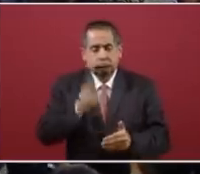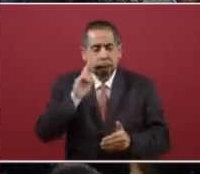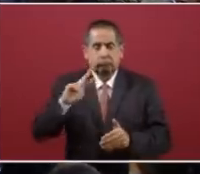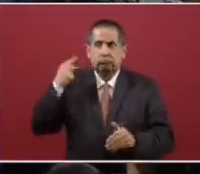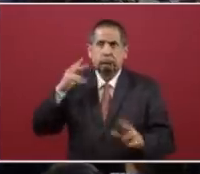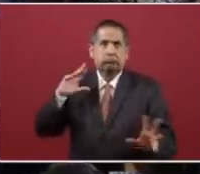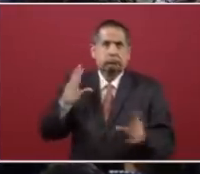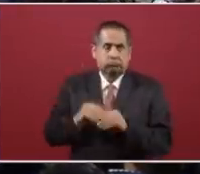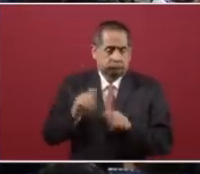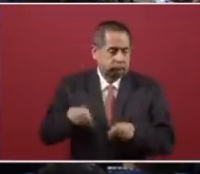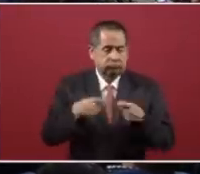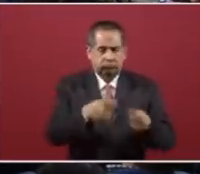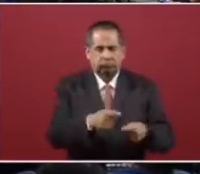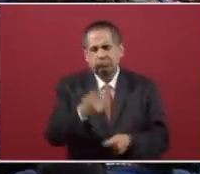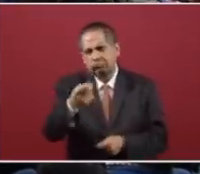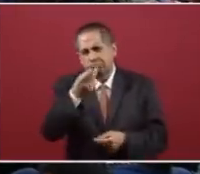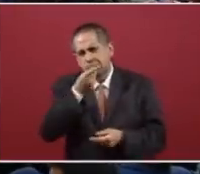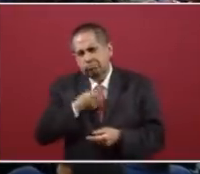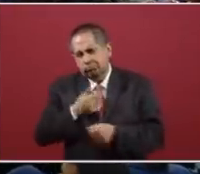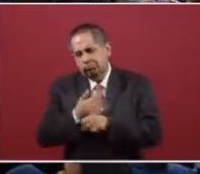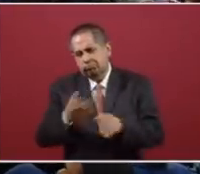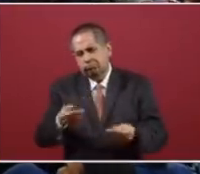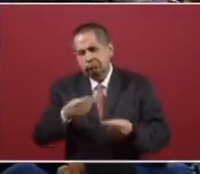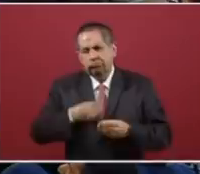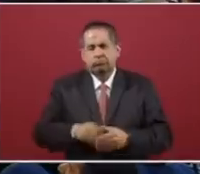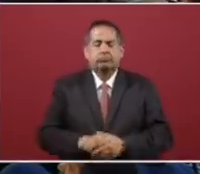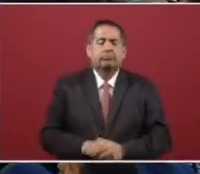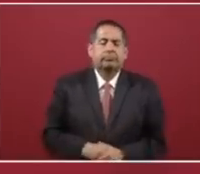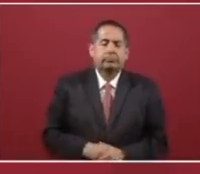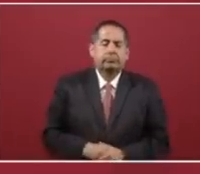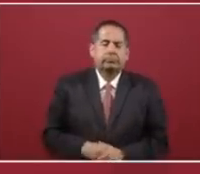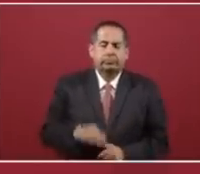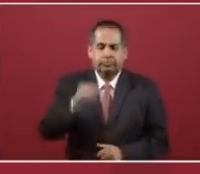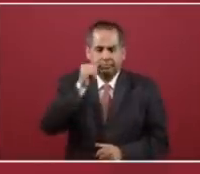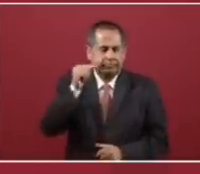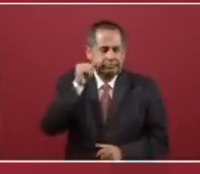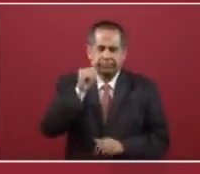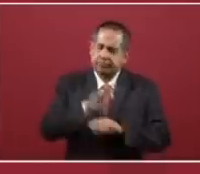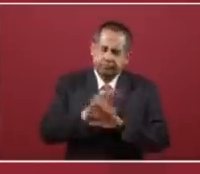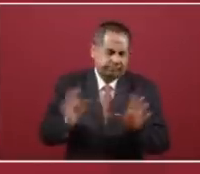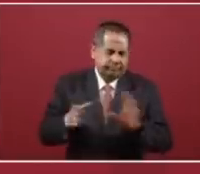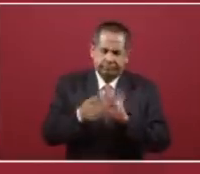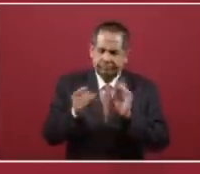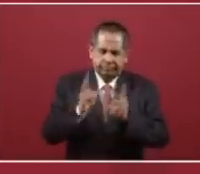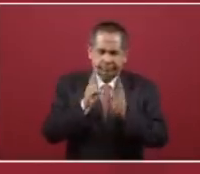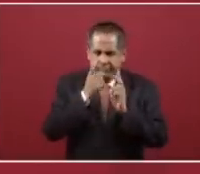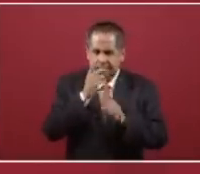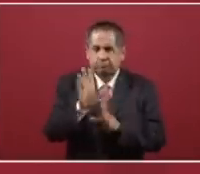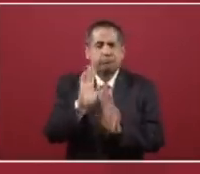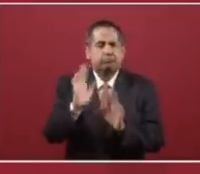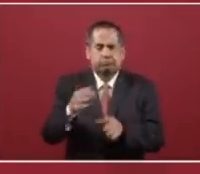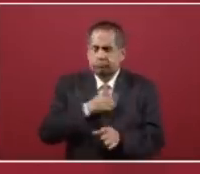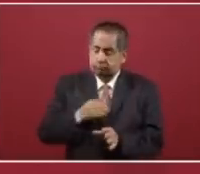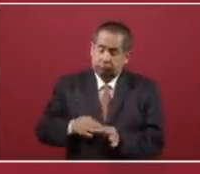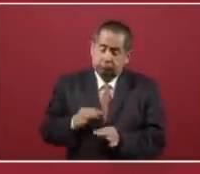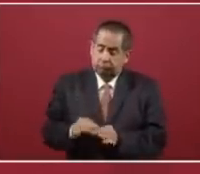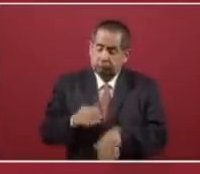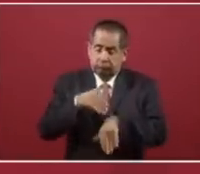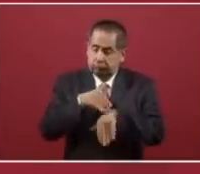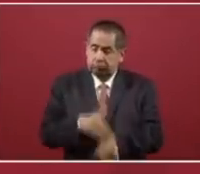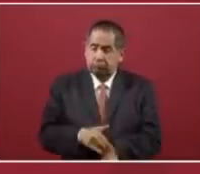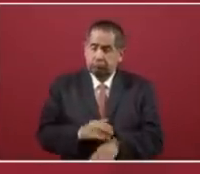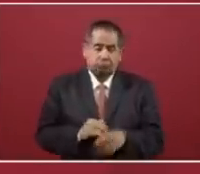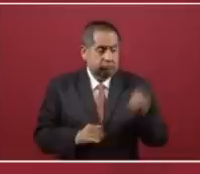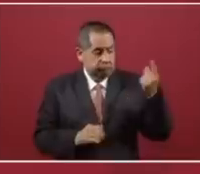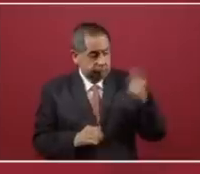sobre esto que hoy qué información tienen ustedes gracias hablamos de eso ya se está cumpliendo con el